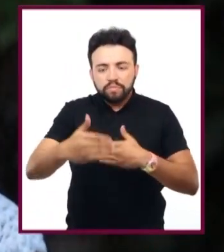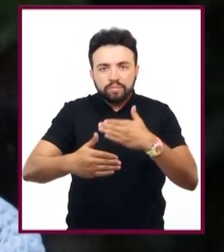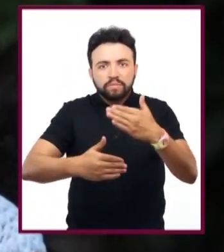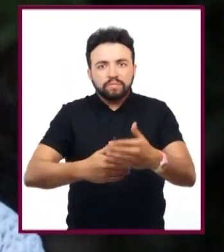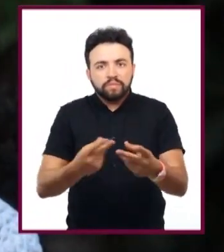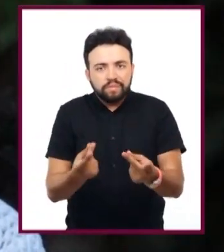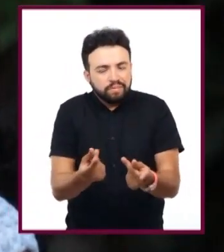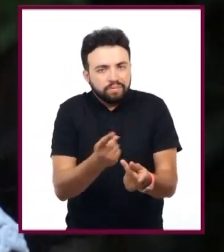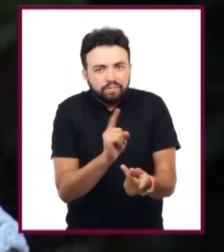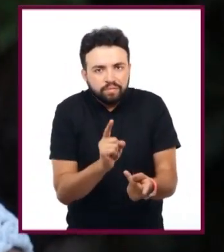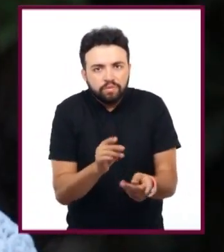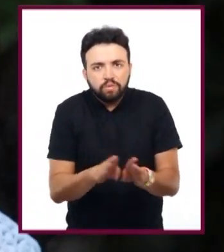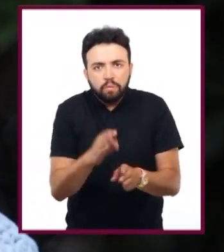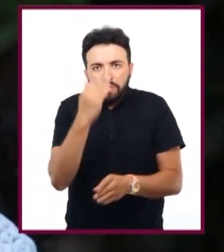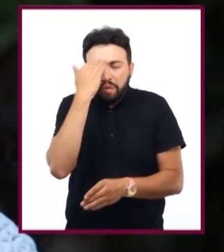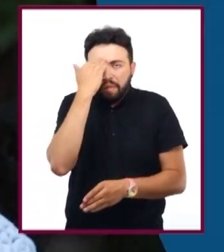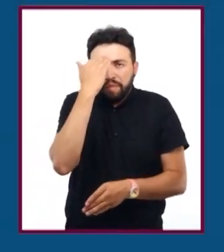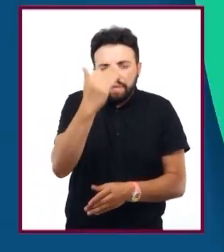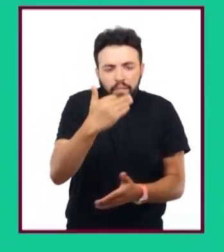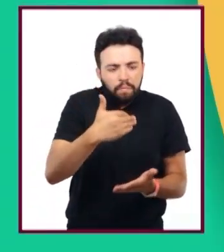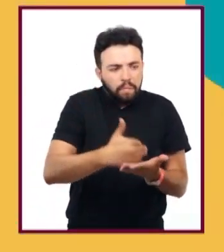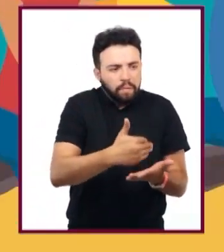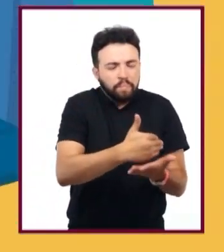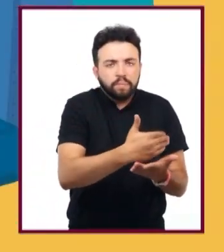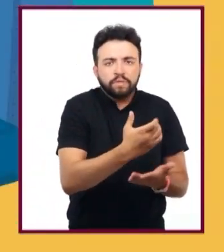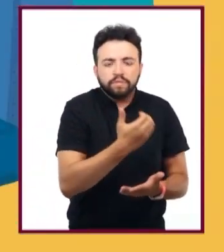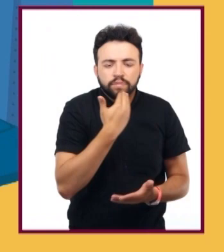puede lograr a su debido tiempo.